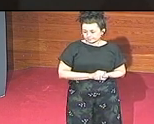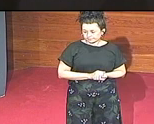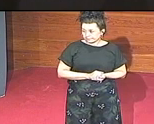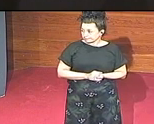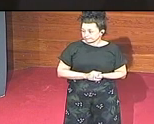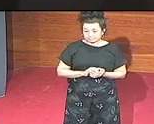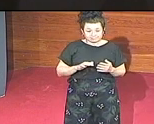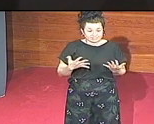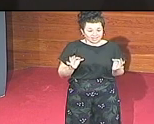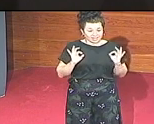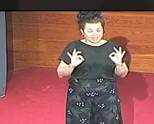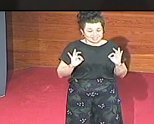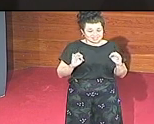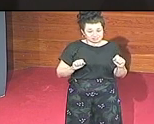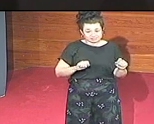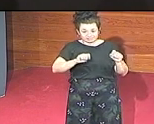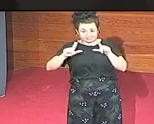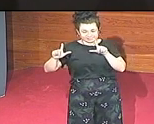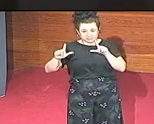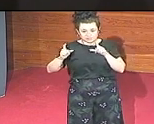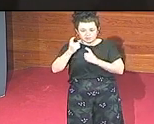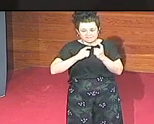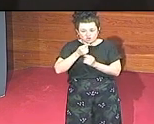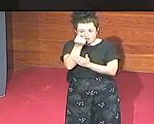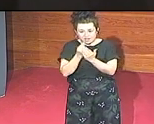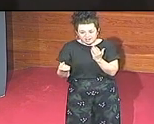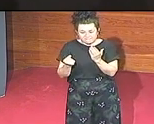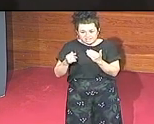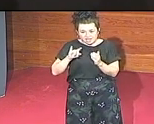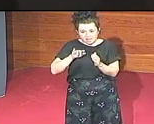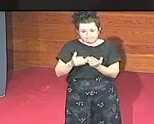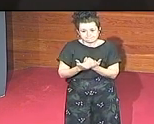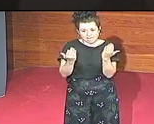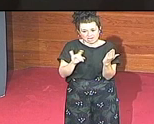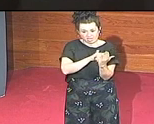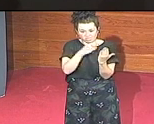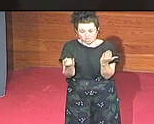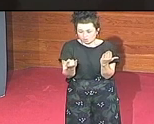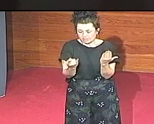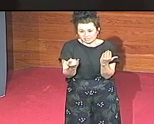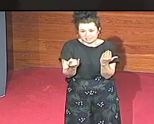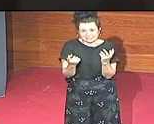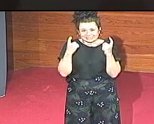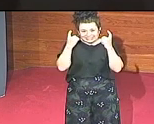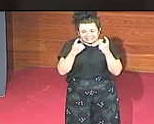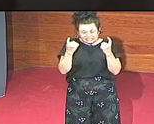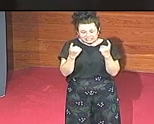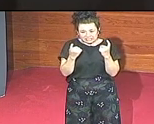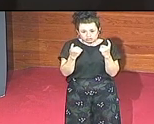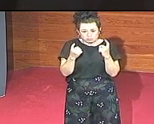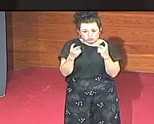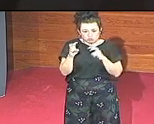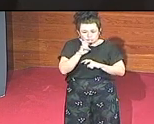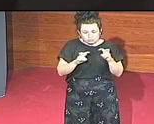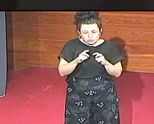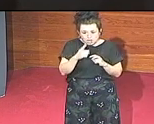y entonces eso infografía al final en estas dobles páginas lo que tratas de buscar es una imagen una imagen grande que te llame la atención la atención